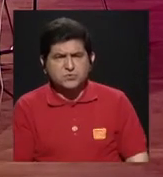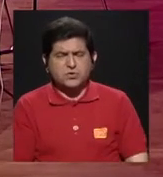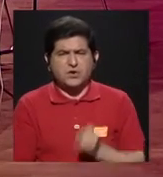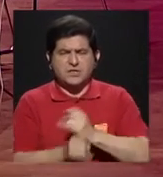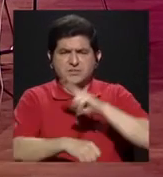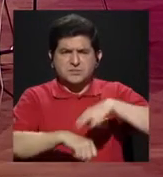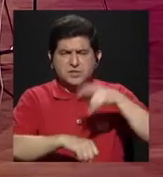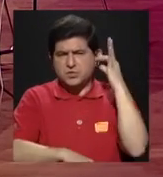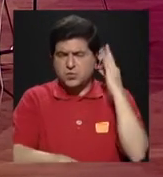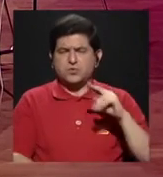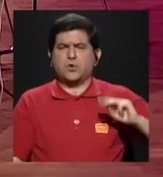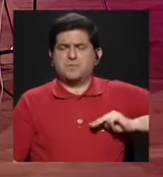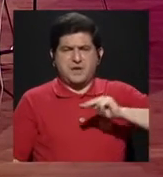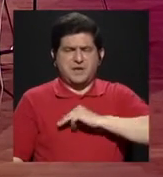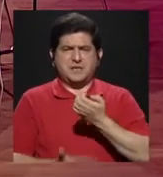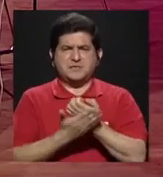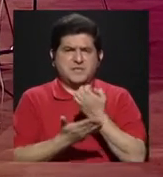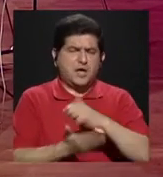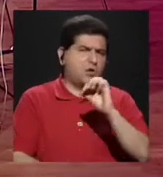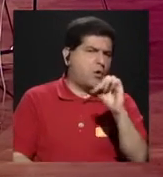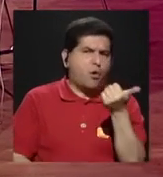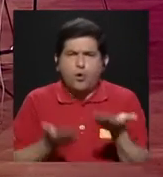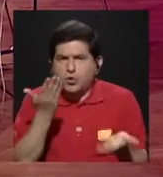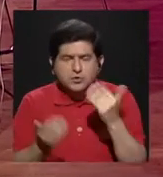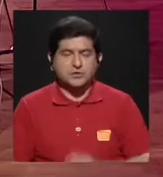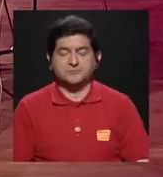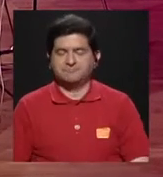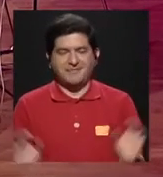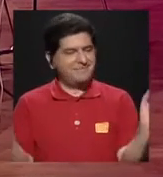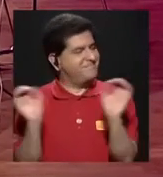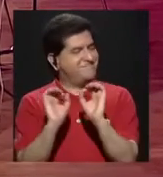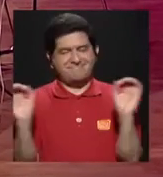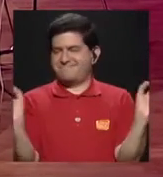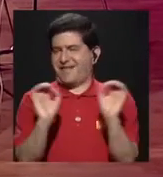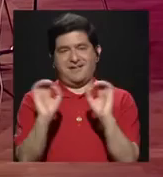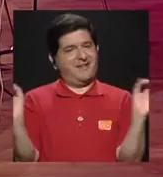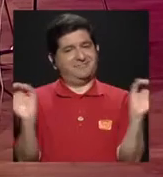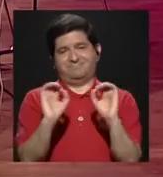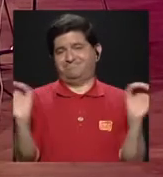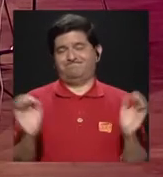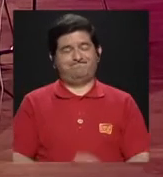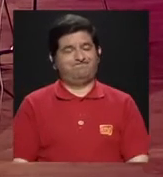INAMO, Ministerio de Economía u otras? Ninguna.